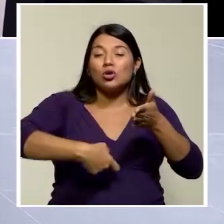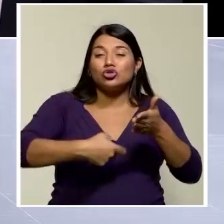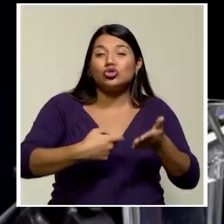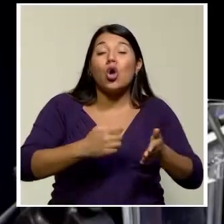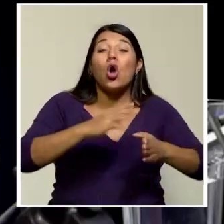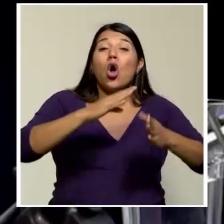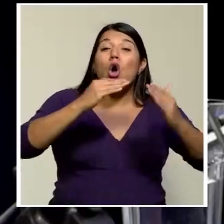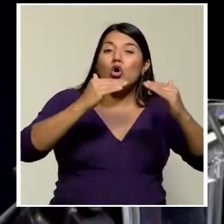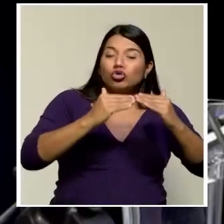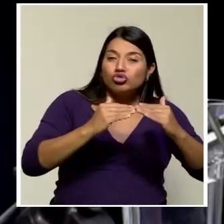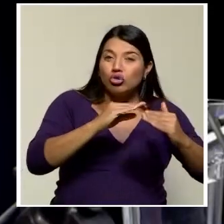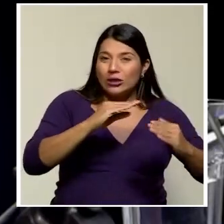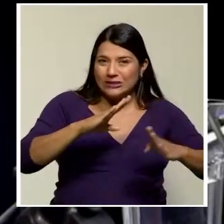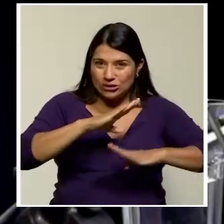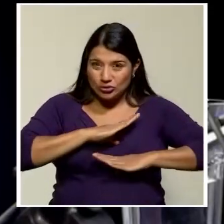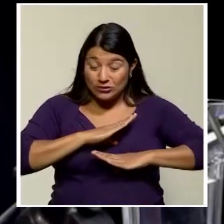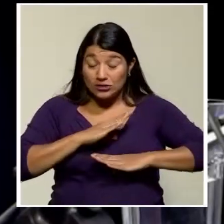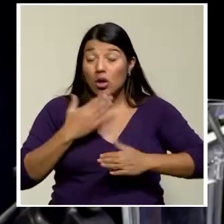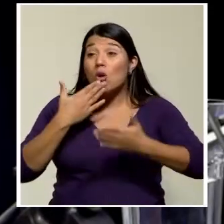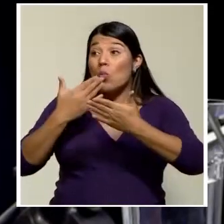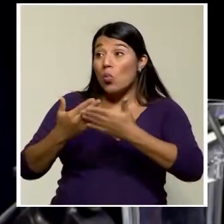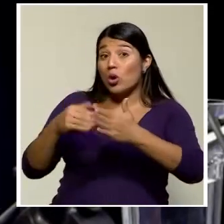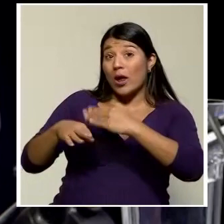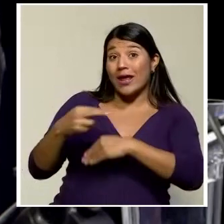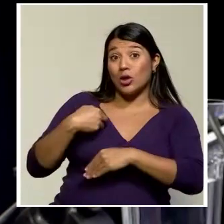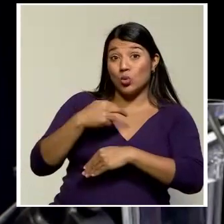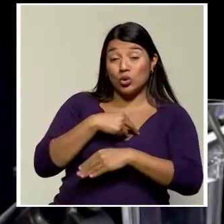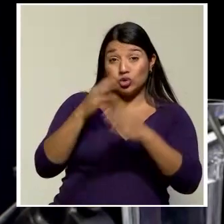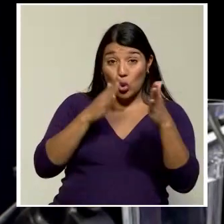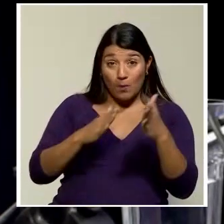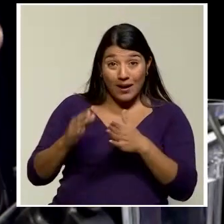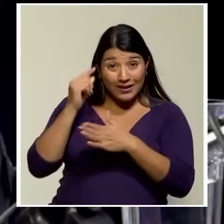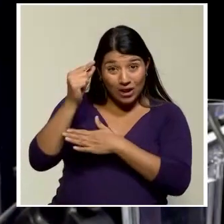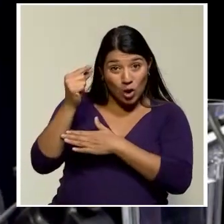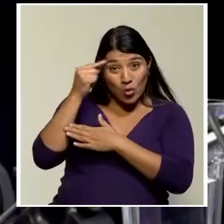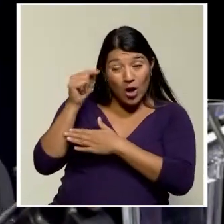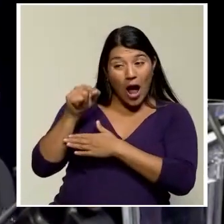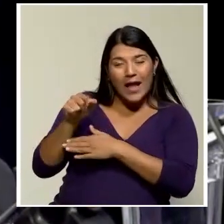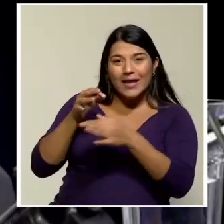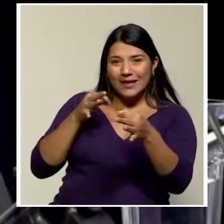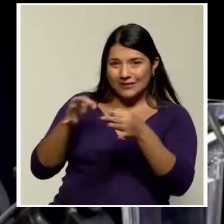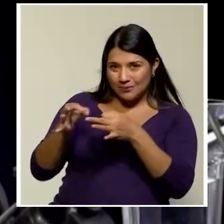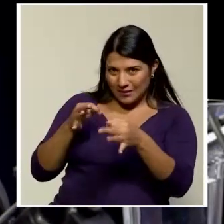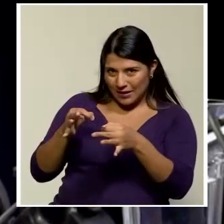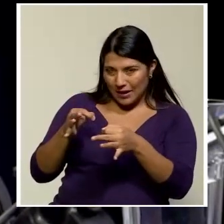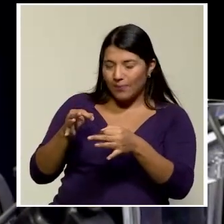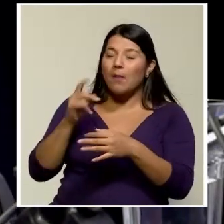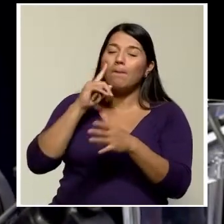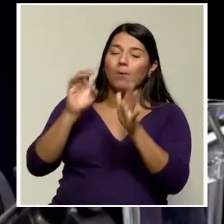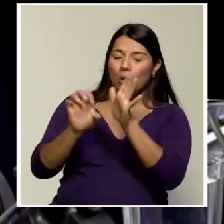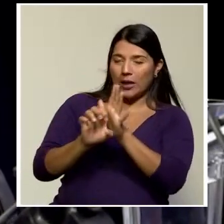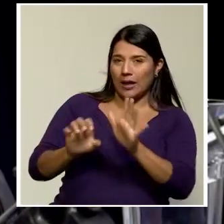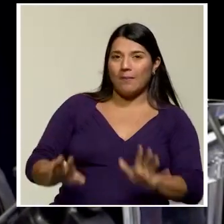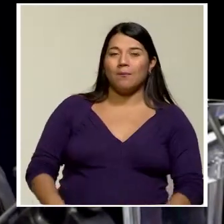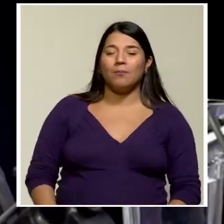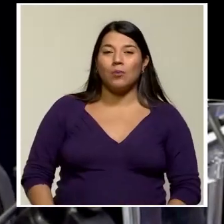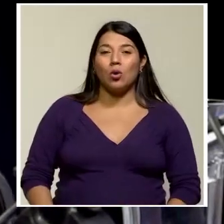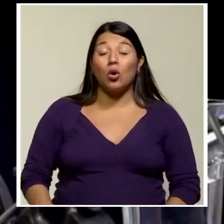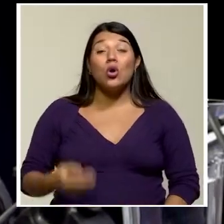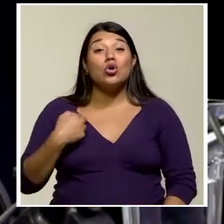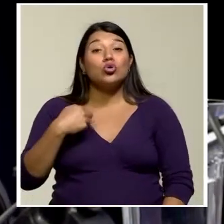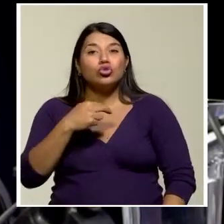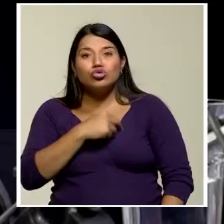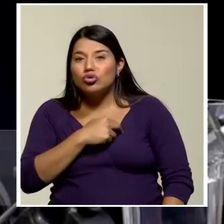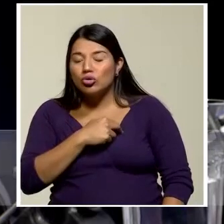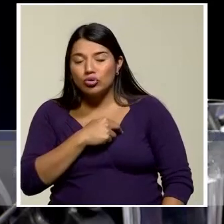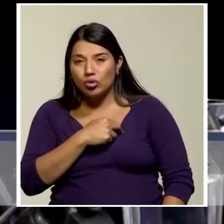Bueno, en nuestro plan de gobierno, más adelante hay un capítulo donde sí se desarrollan las medidas. ¿Medidas como cuáles? Por ejemplo, nosotros nos